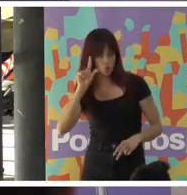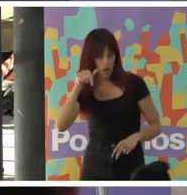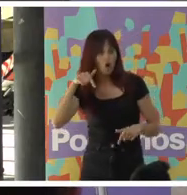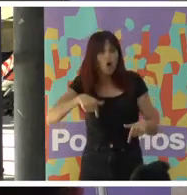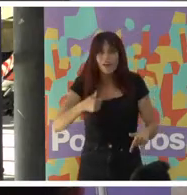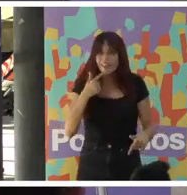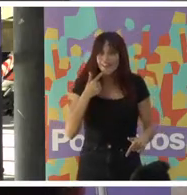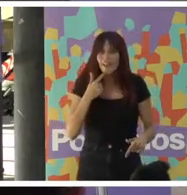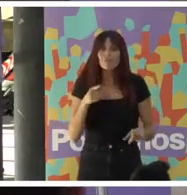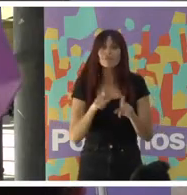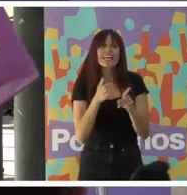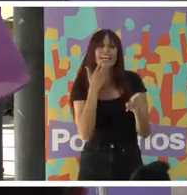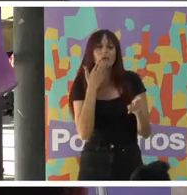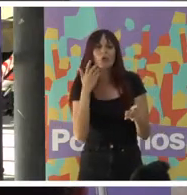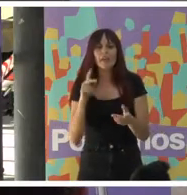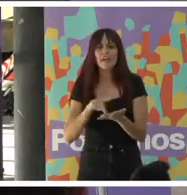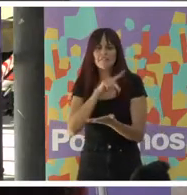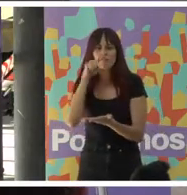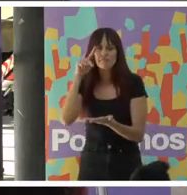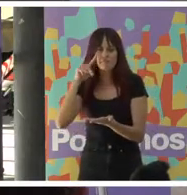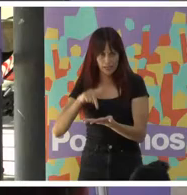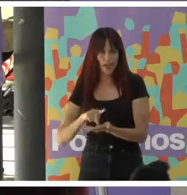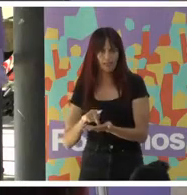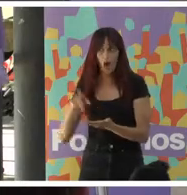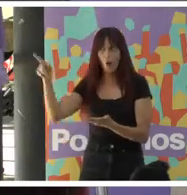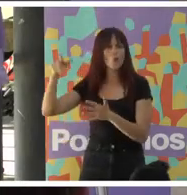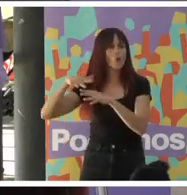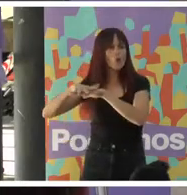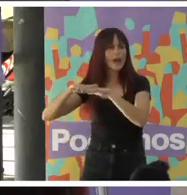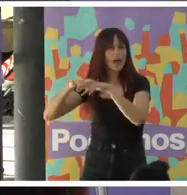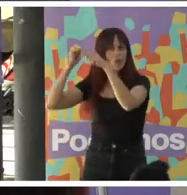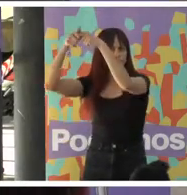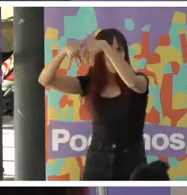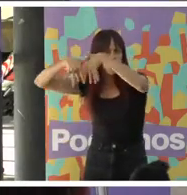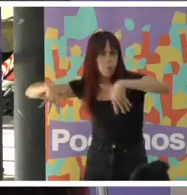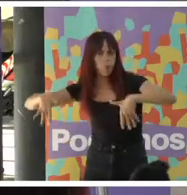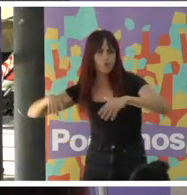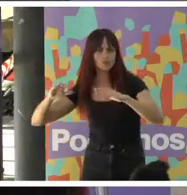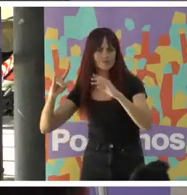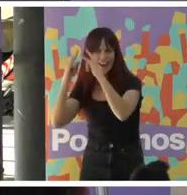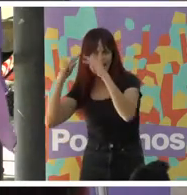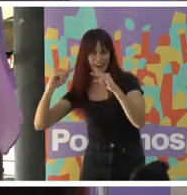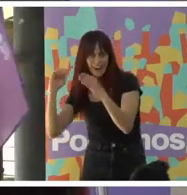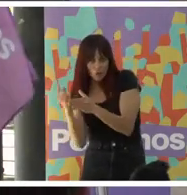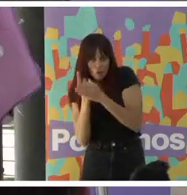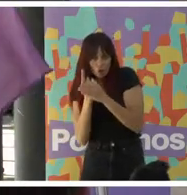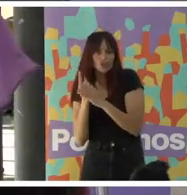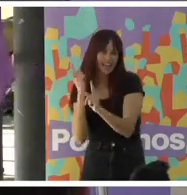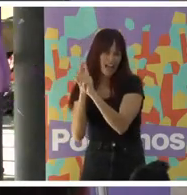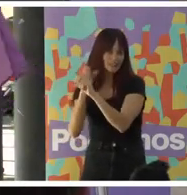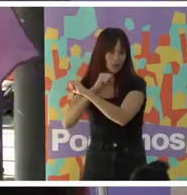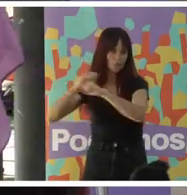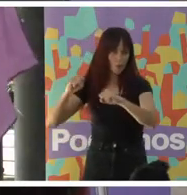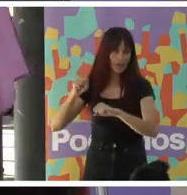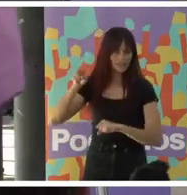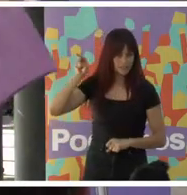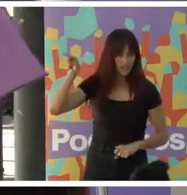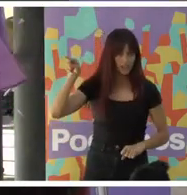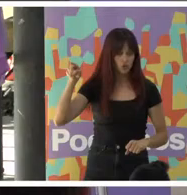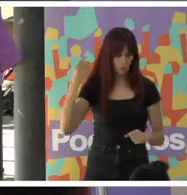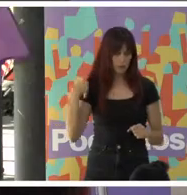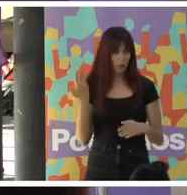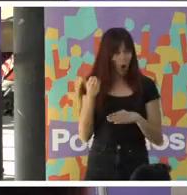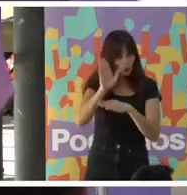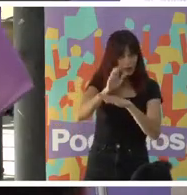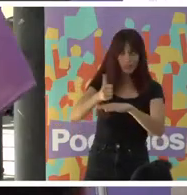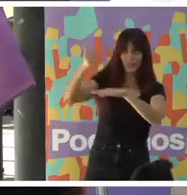que había que tomar ejemplo de Finlandia, que tiene una red amplísima de refugios antibombas. Eso es lo que ofrecen